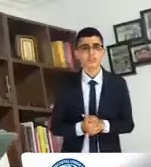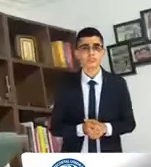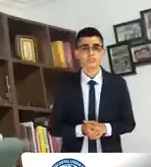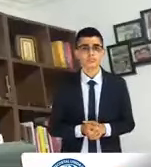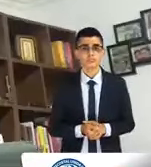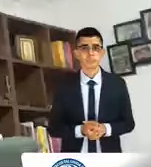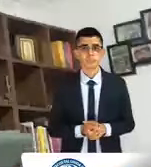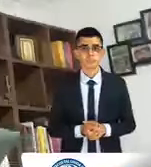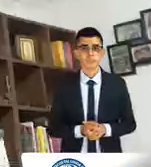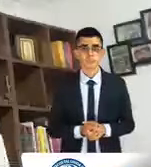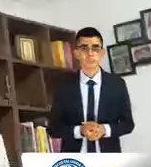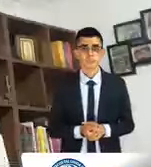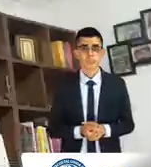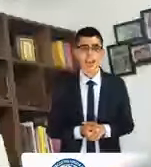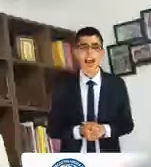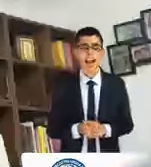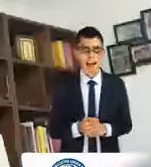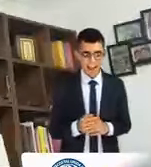apareció Jesús